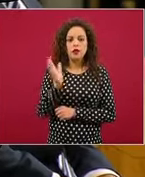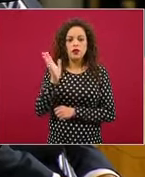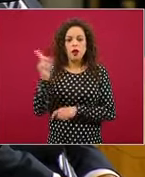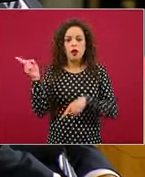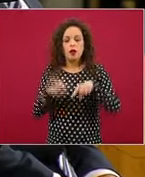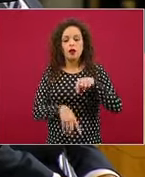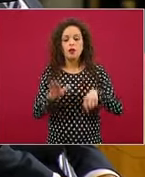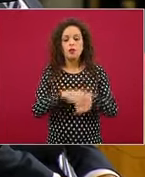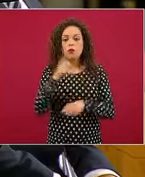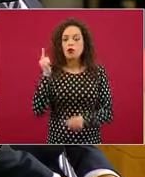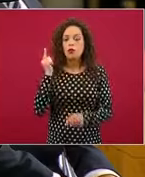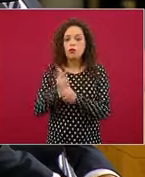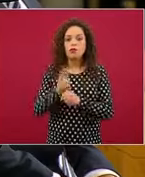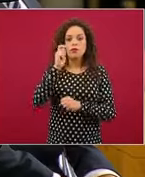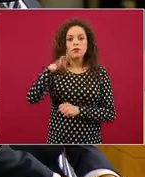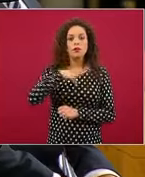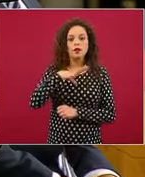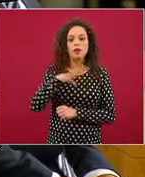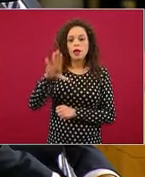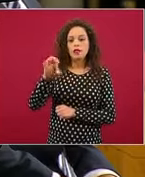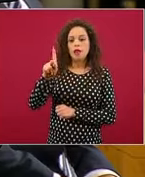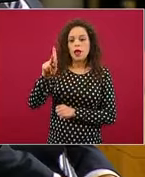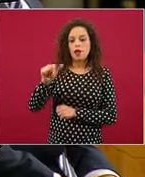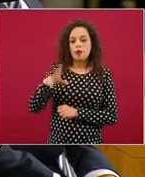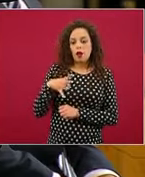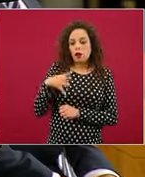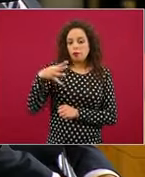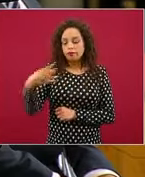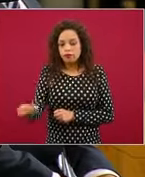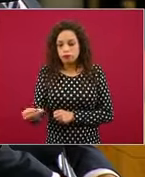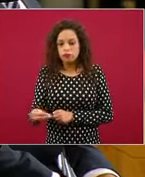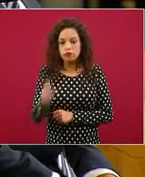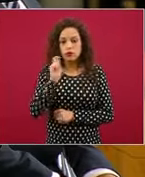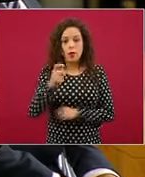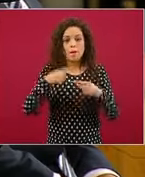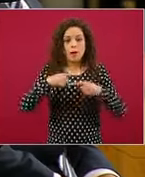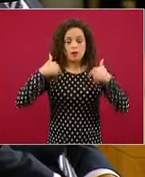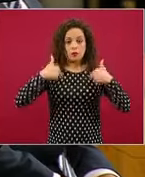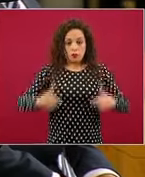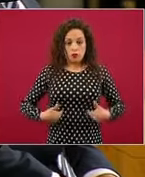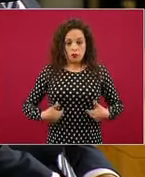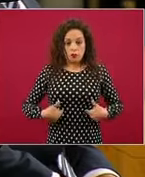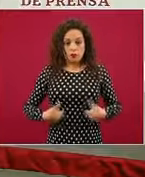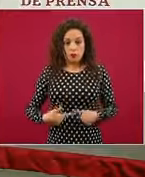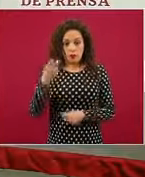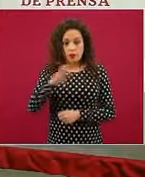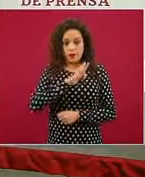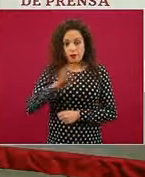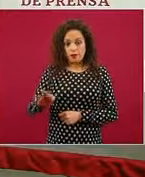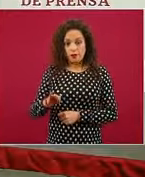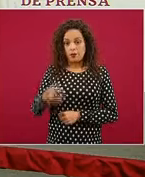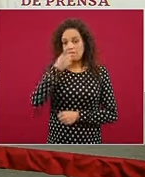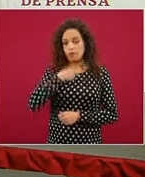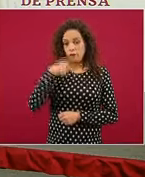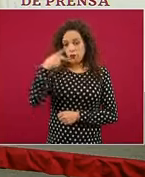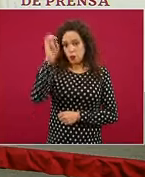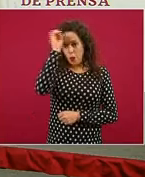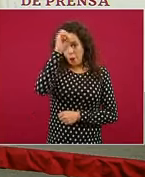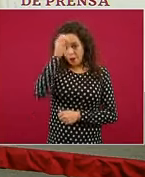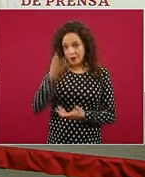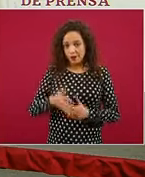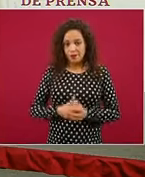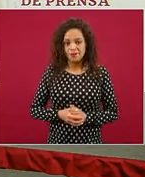encontraron una cepa que se transmitió a los humanos. Platicamos el otro día al respecto, si me puede dar su opinión. Gracias. Muchas gracias. Le dejamos